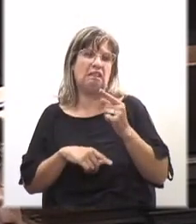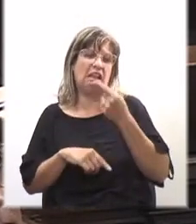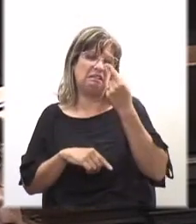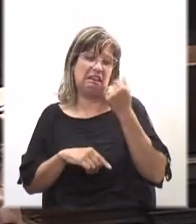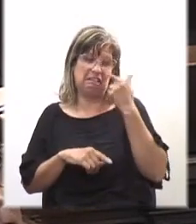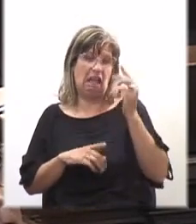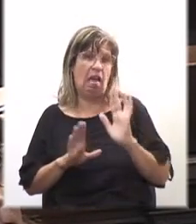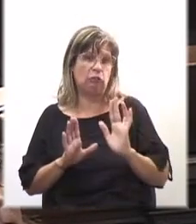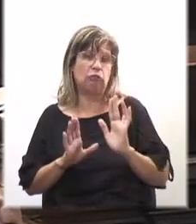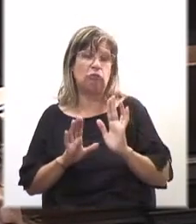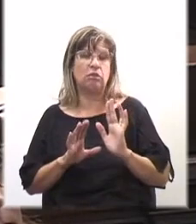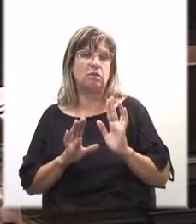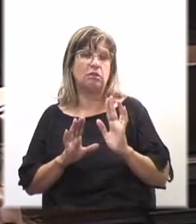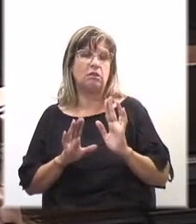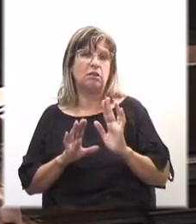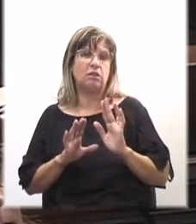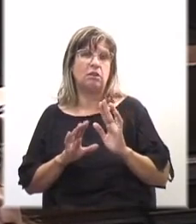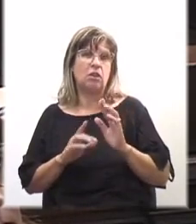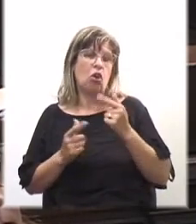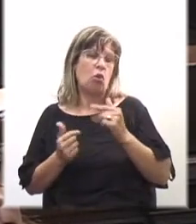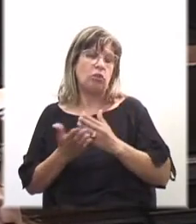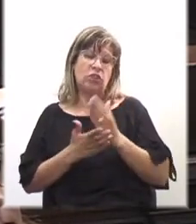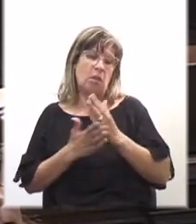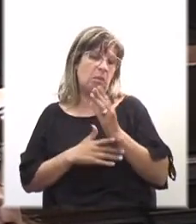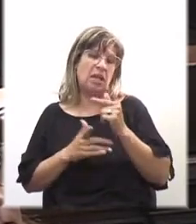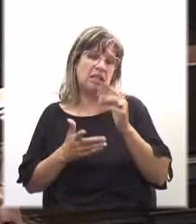pueblos, como pasa siempre en los enfrentamientos y en la guerra?